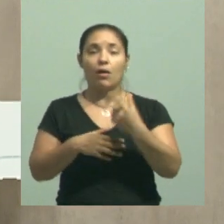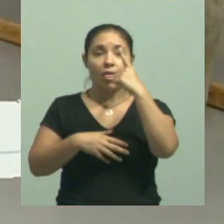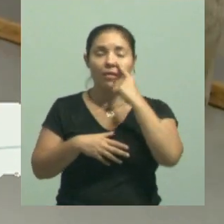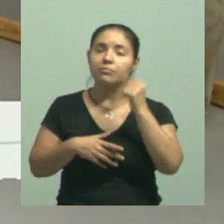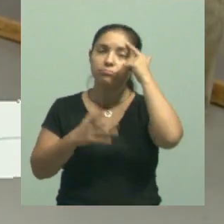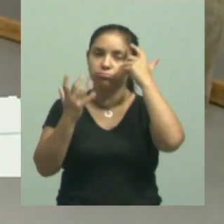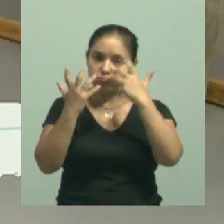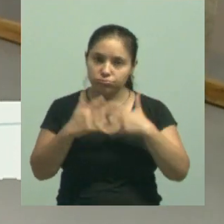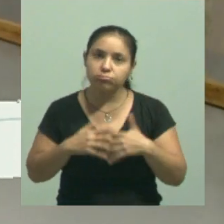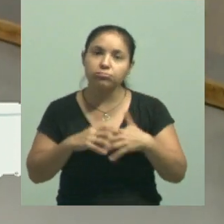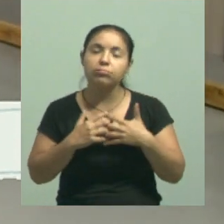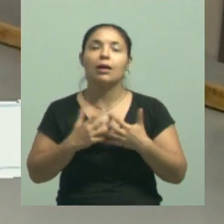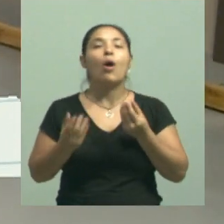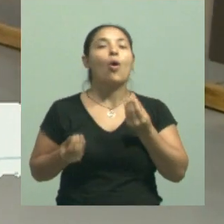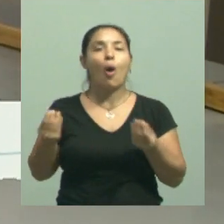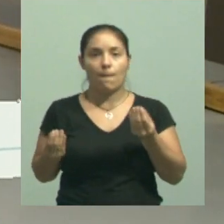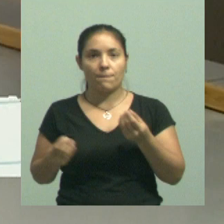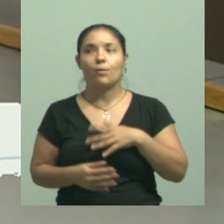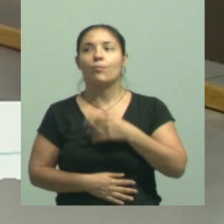sobre el tratamiento, por ejemplo,